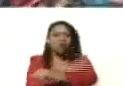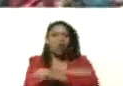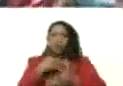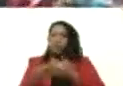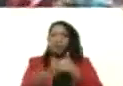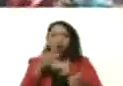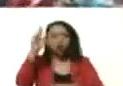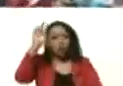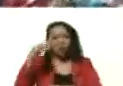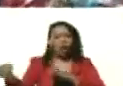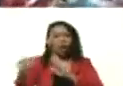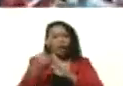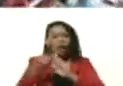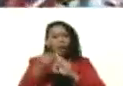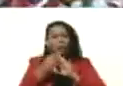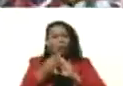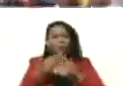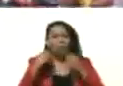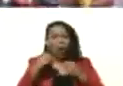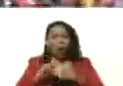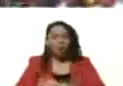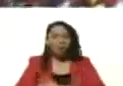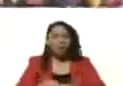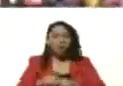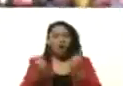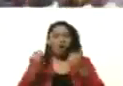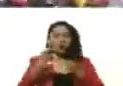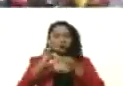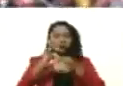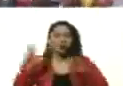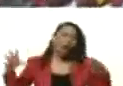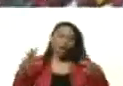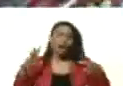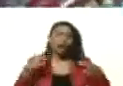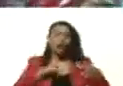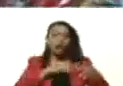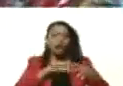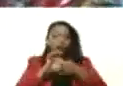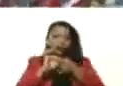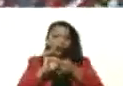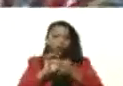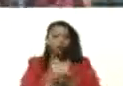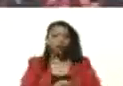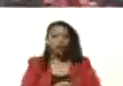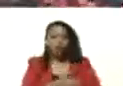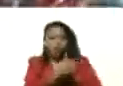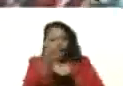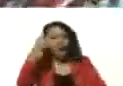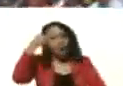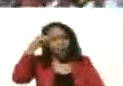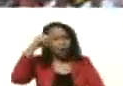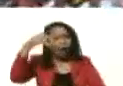los días ataca para romper la fortaleza de nuestra unidad. ¿Ustedes